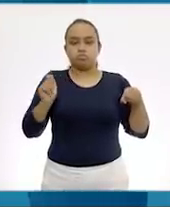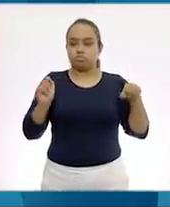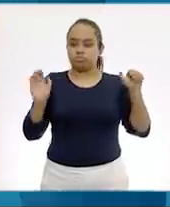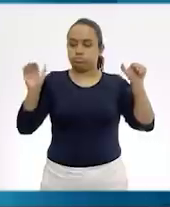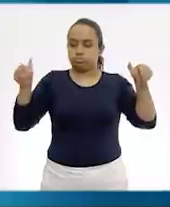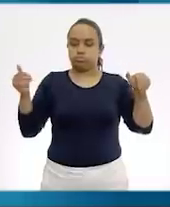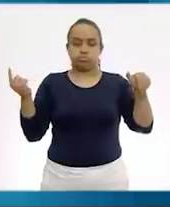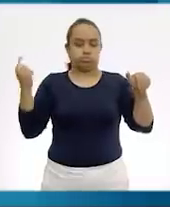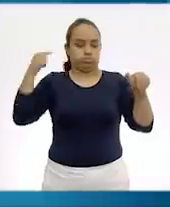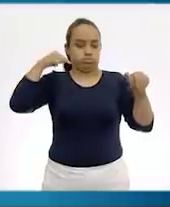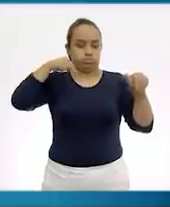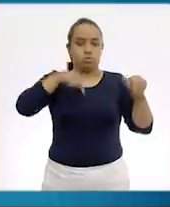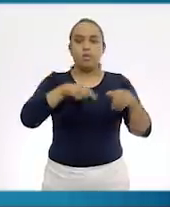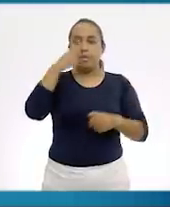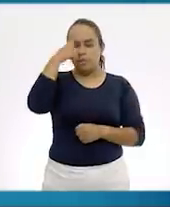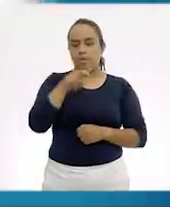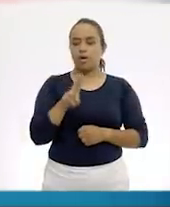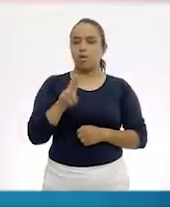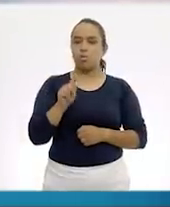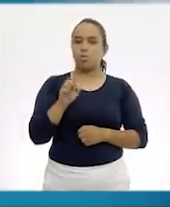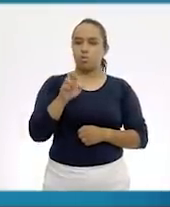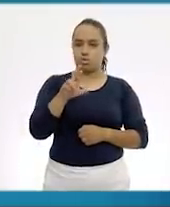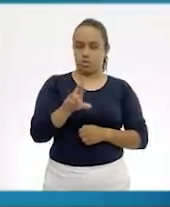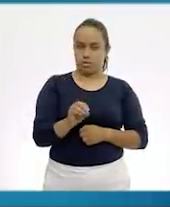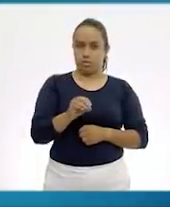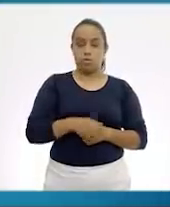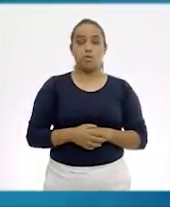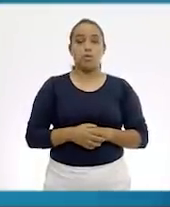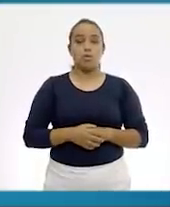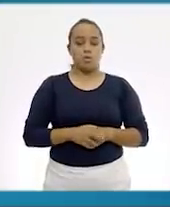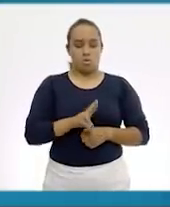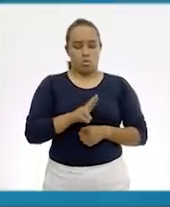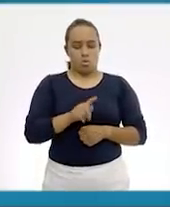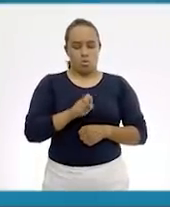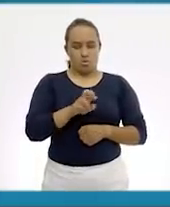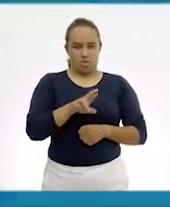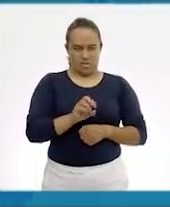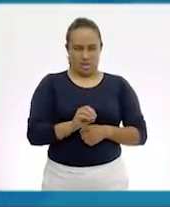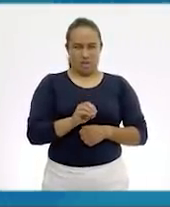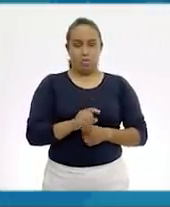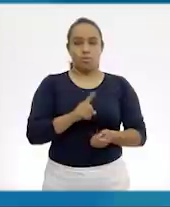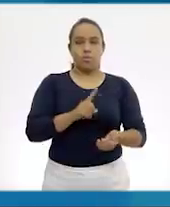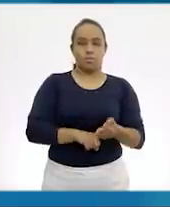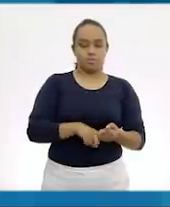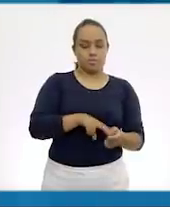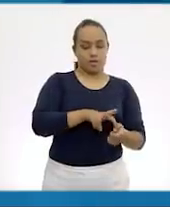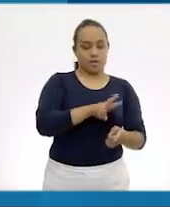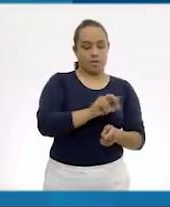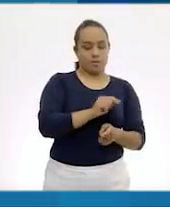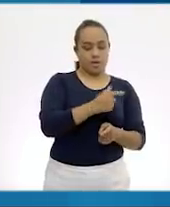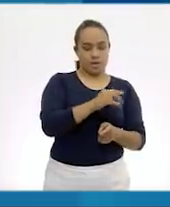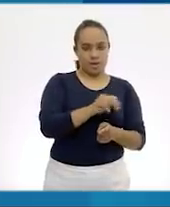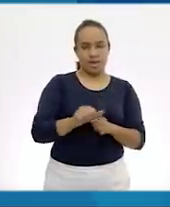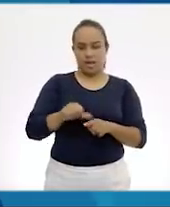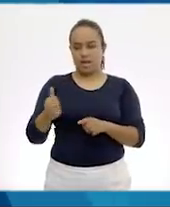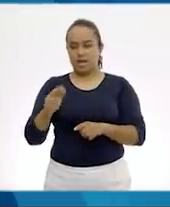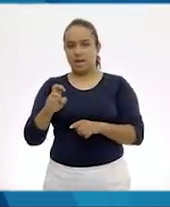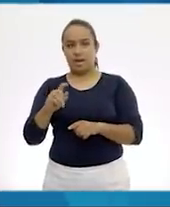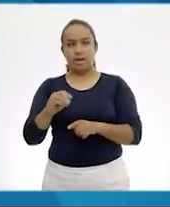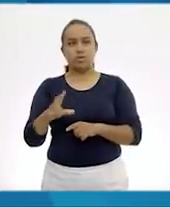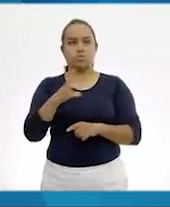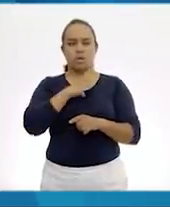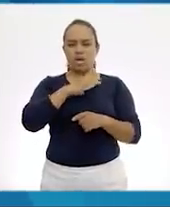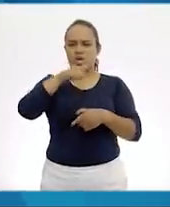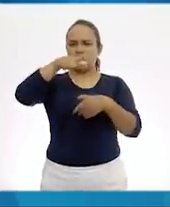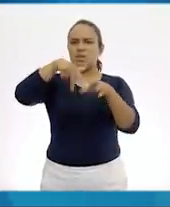conducirlo hacia el útero. Hablando del útero o matriz, entre la vejiga y el recto está este órgano